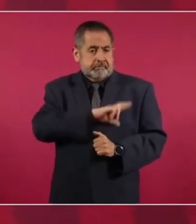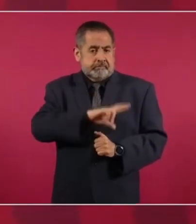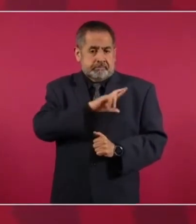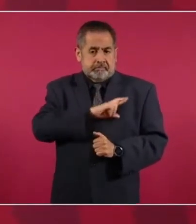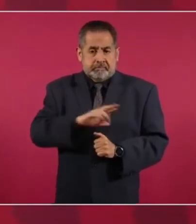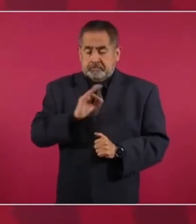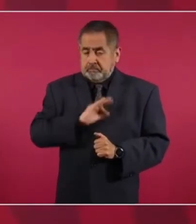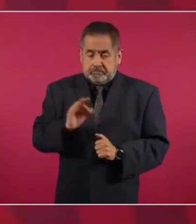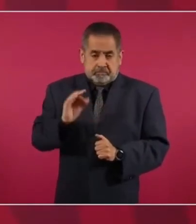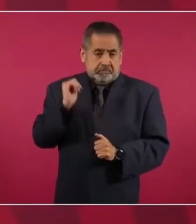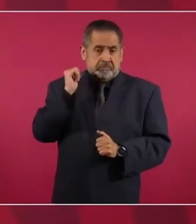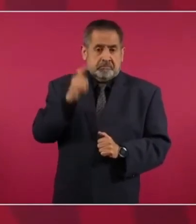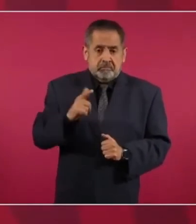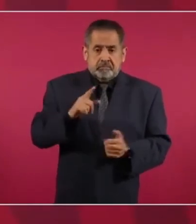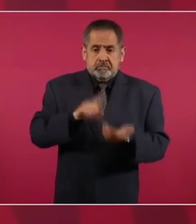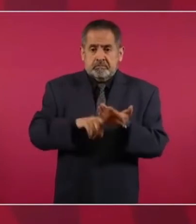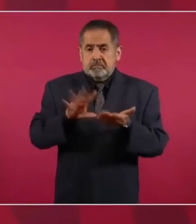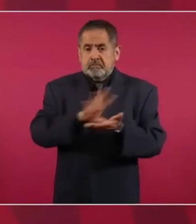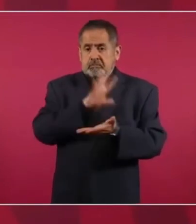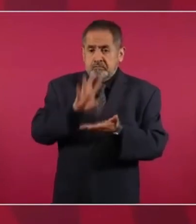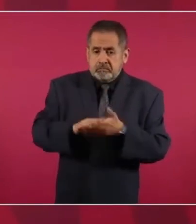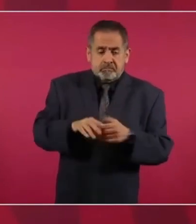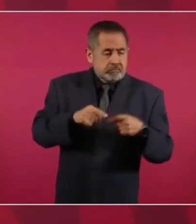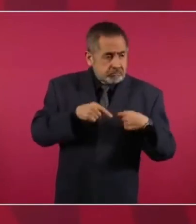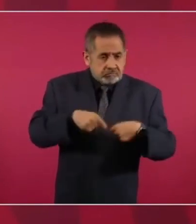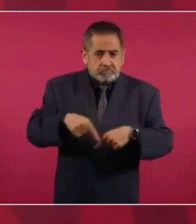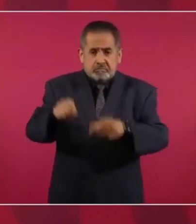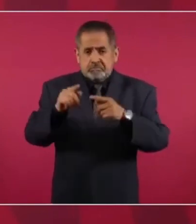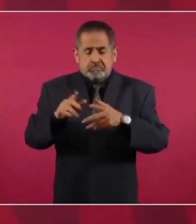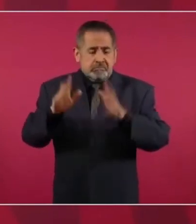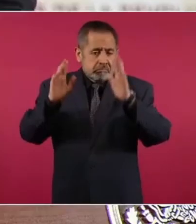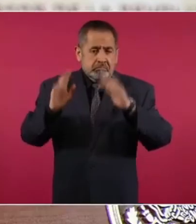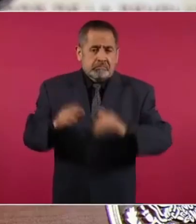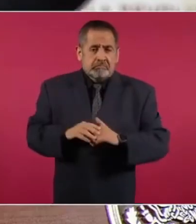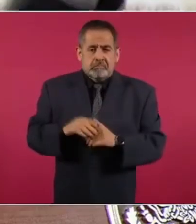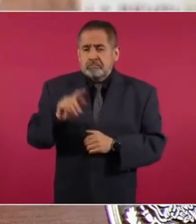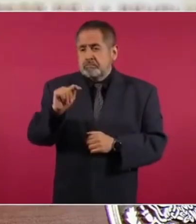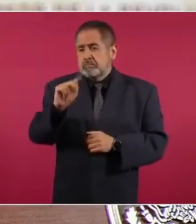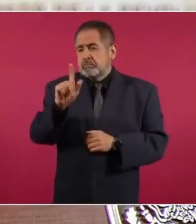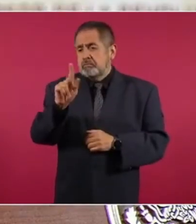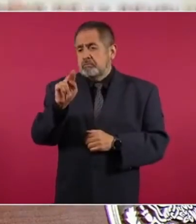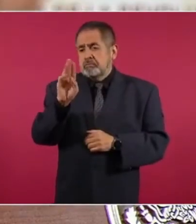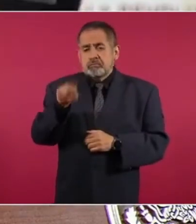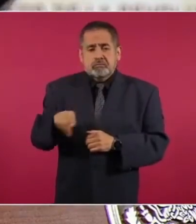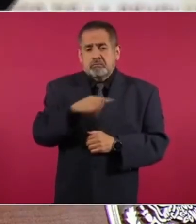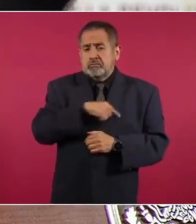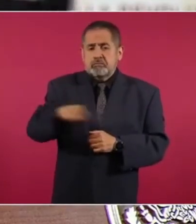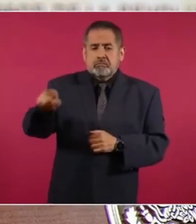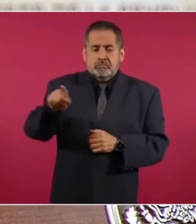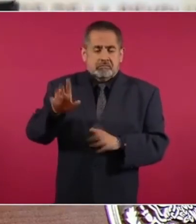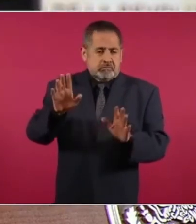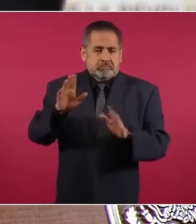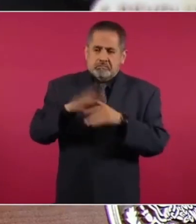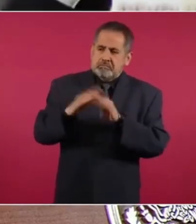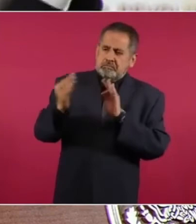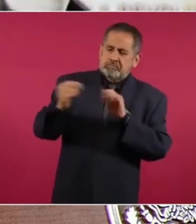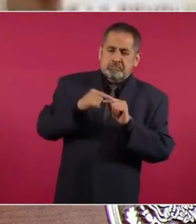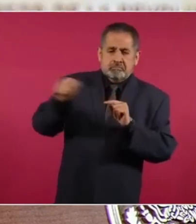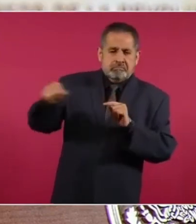rentarse si va a haber una boda en Tulum, que pues es más